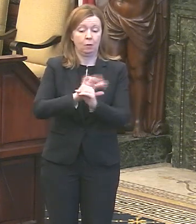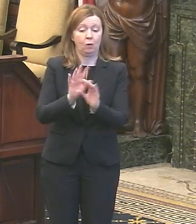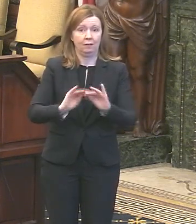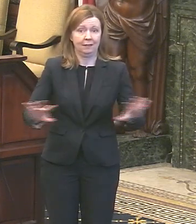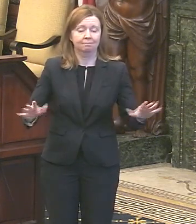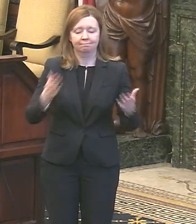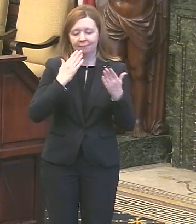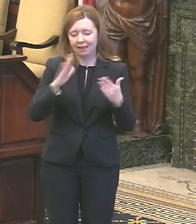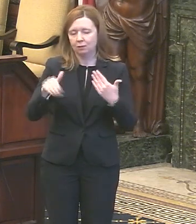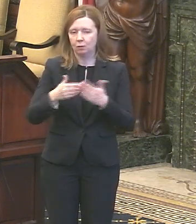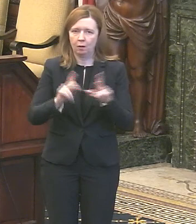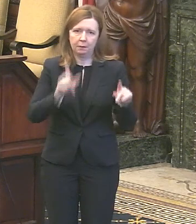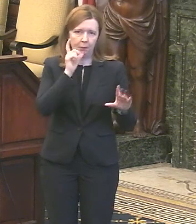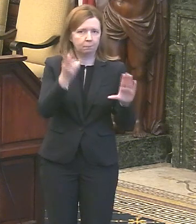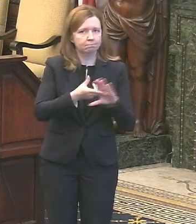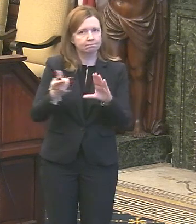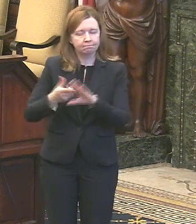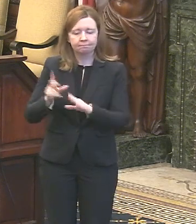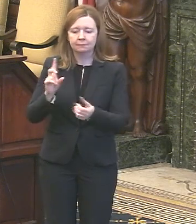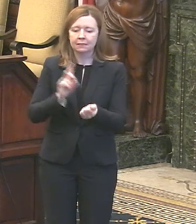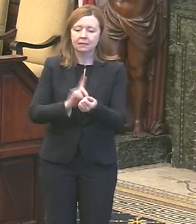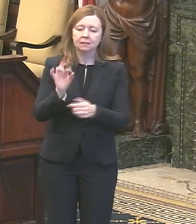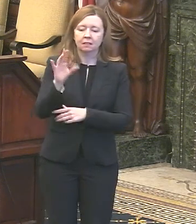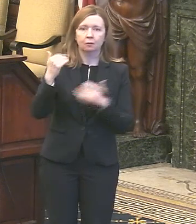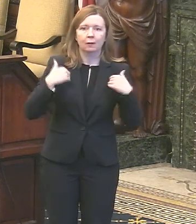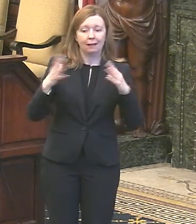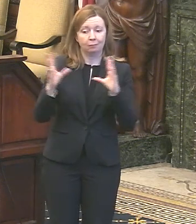to all of our participants. Dr. Farley will hold a